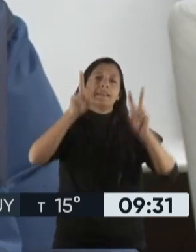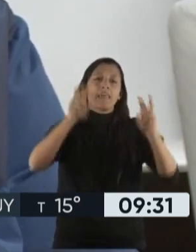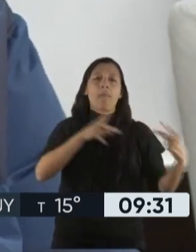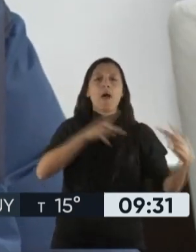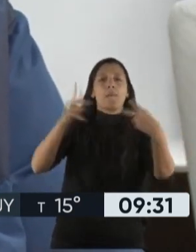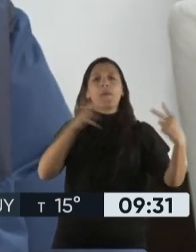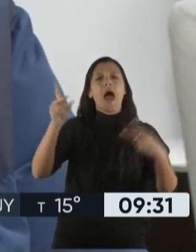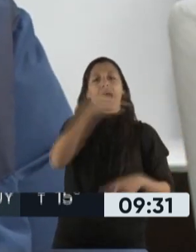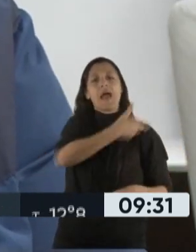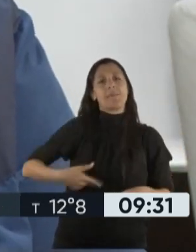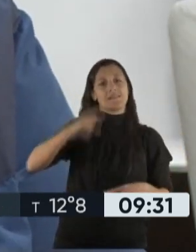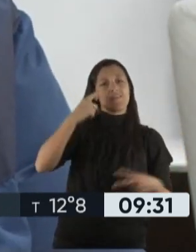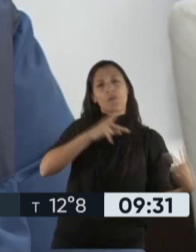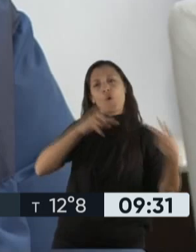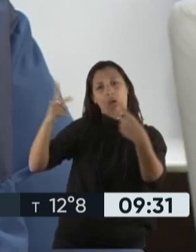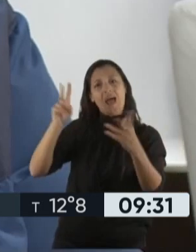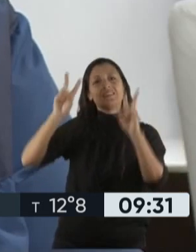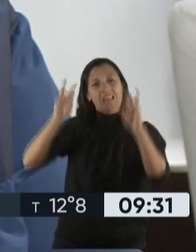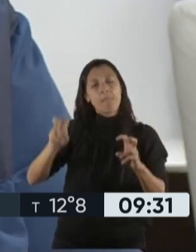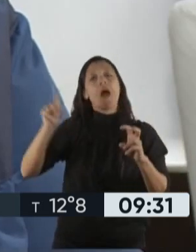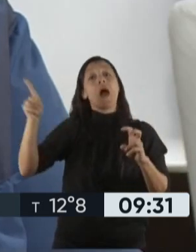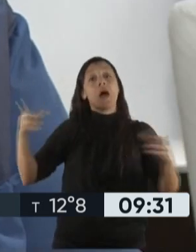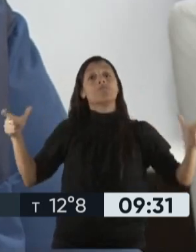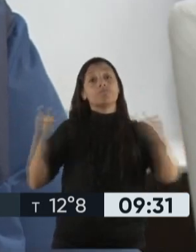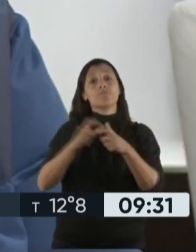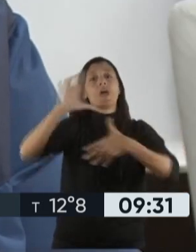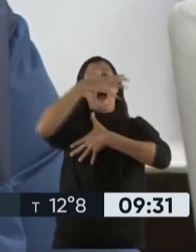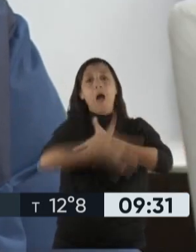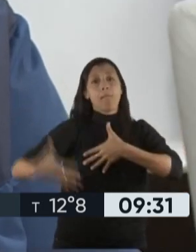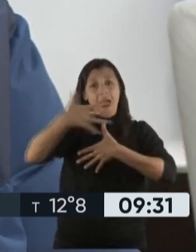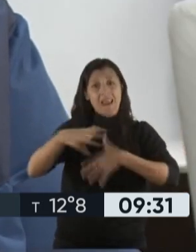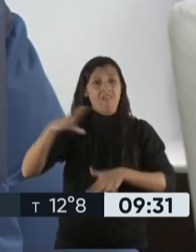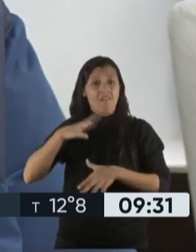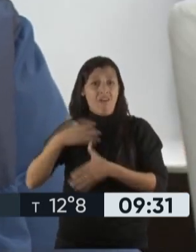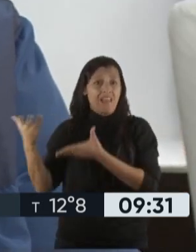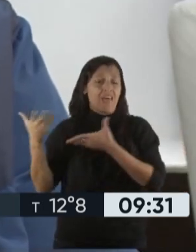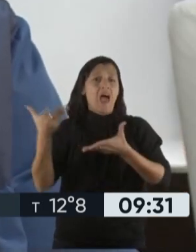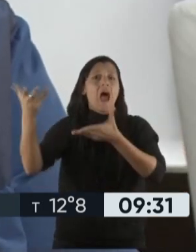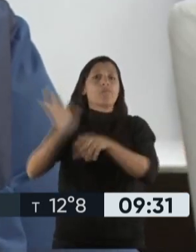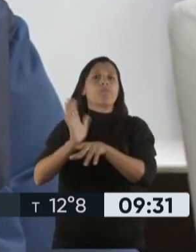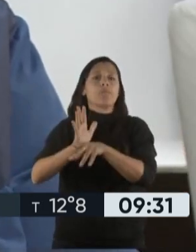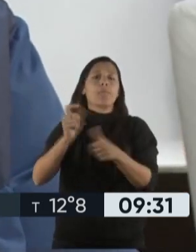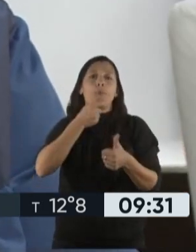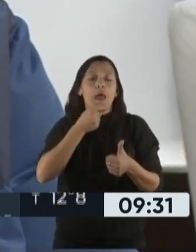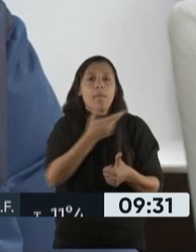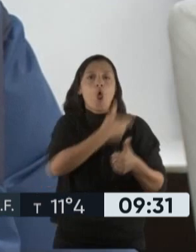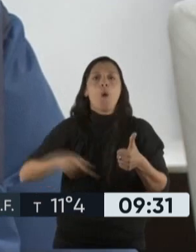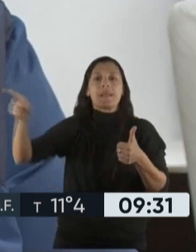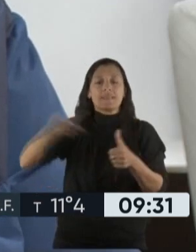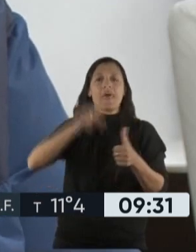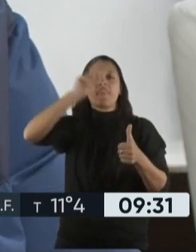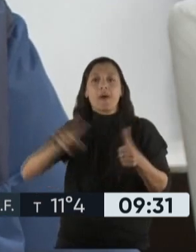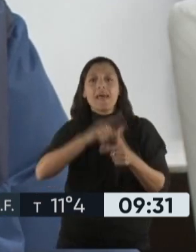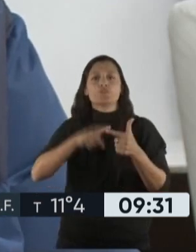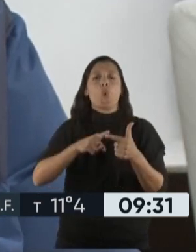del presidente. A la Cumbre de las Américas no llegaron las invitaciones a los presidentes de Cuba, Venezuela y